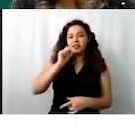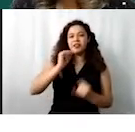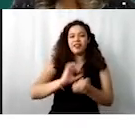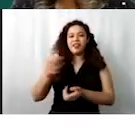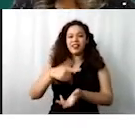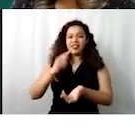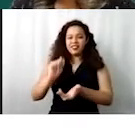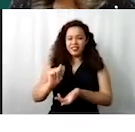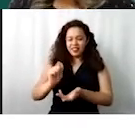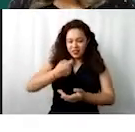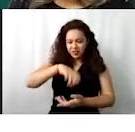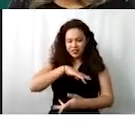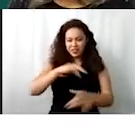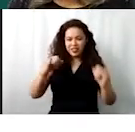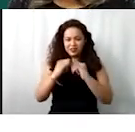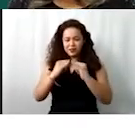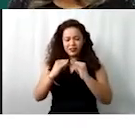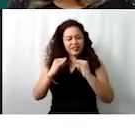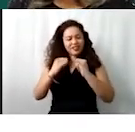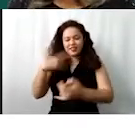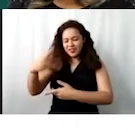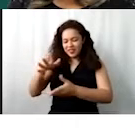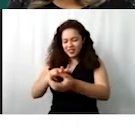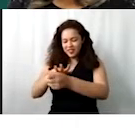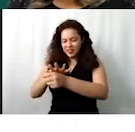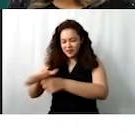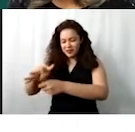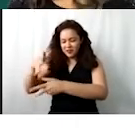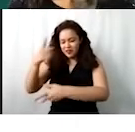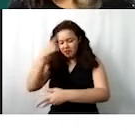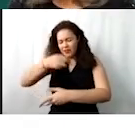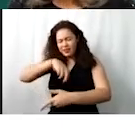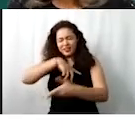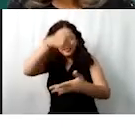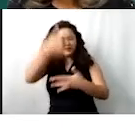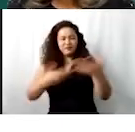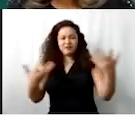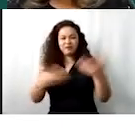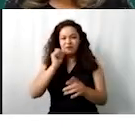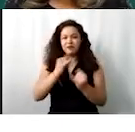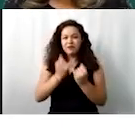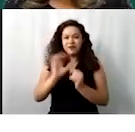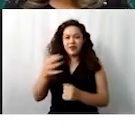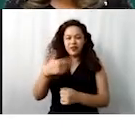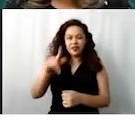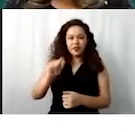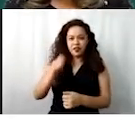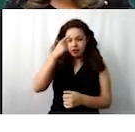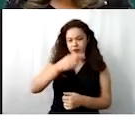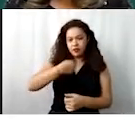nos acompañan, esto con el fin de registrar su asistencia. Las preguntas las podrán hacer por medio del chat y se les irá dando